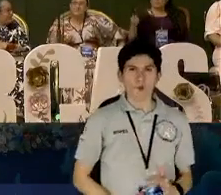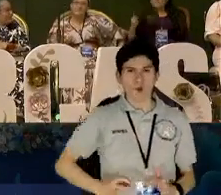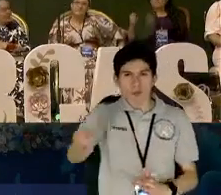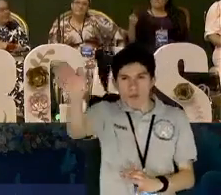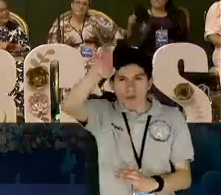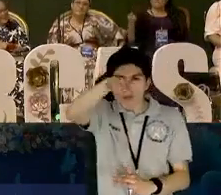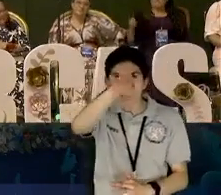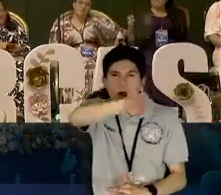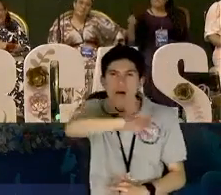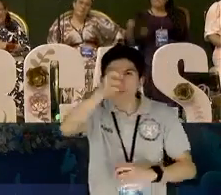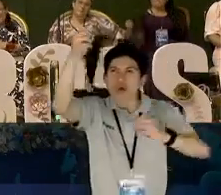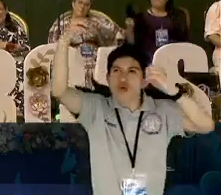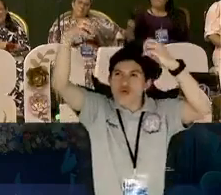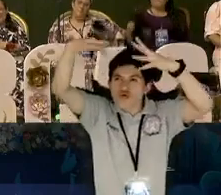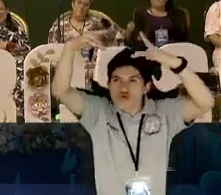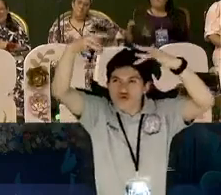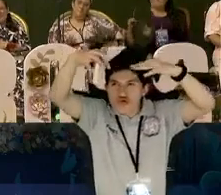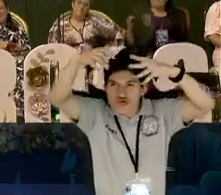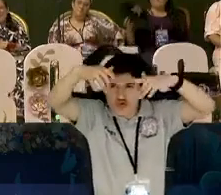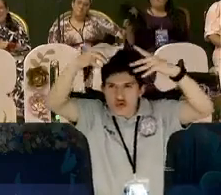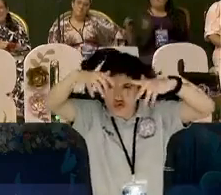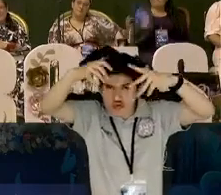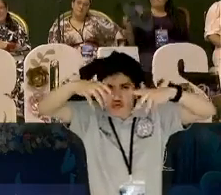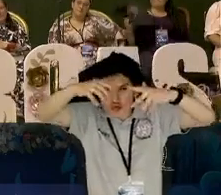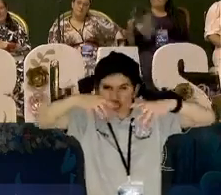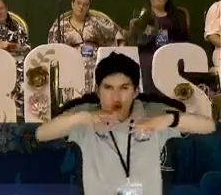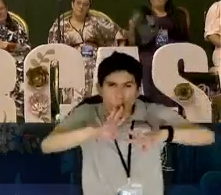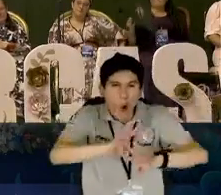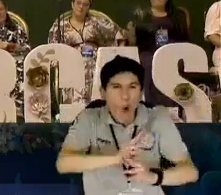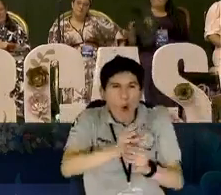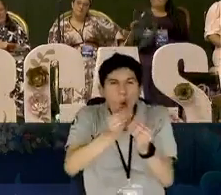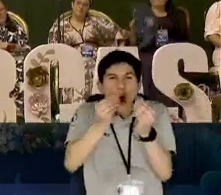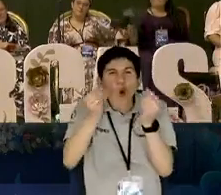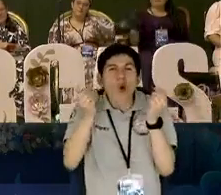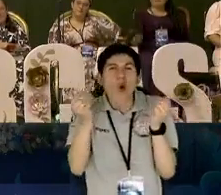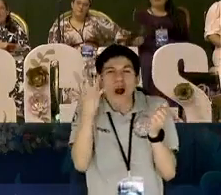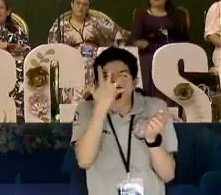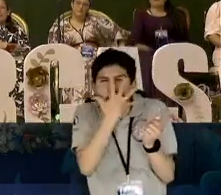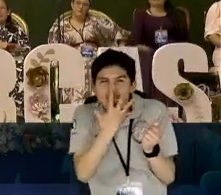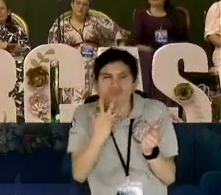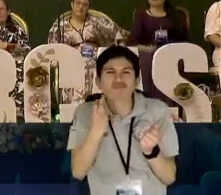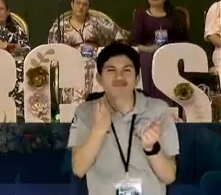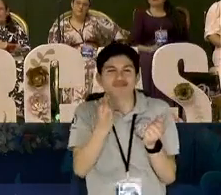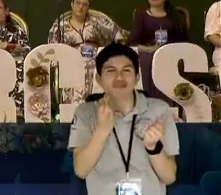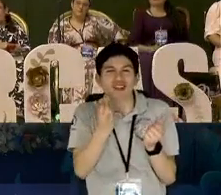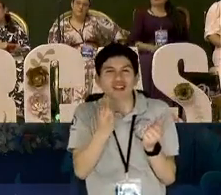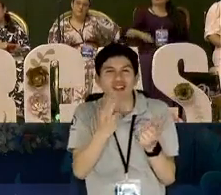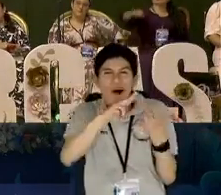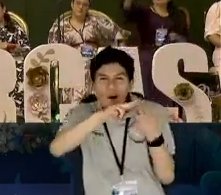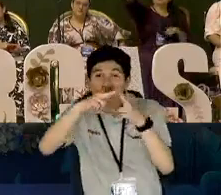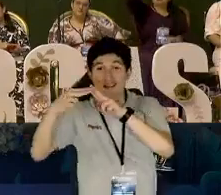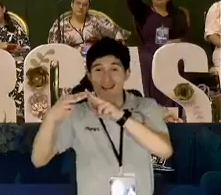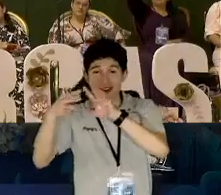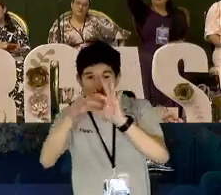Sión. Porque allí sucede algo muy importante. ¿Qué sucede? Porque allí envía